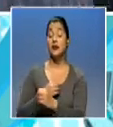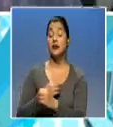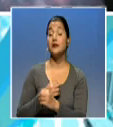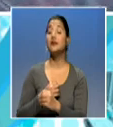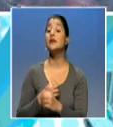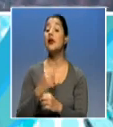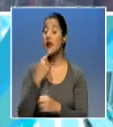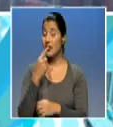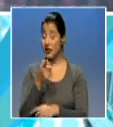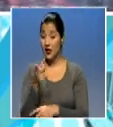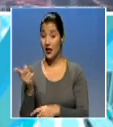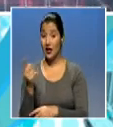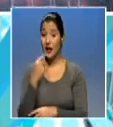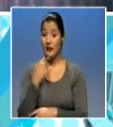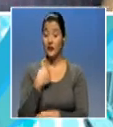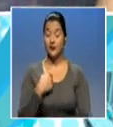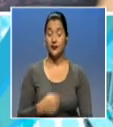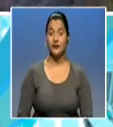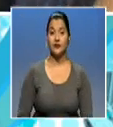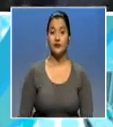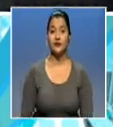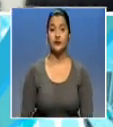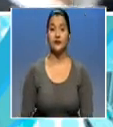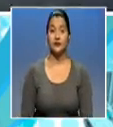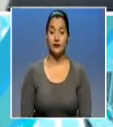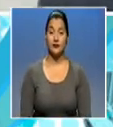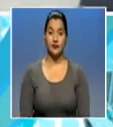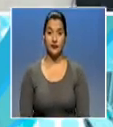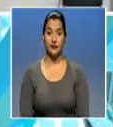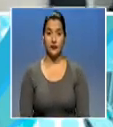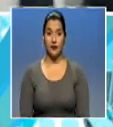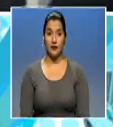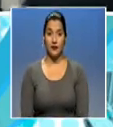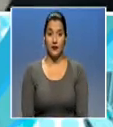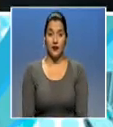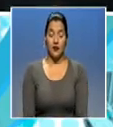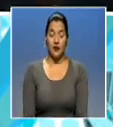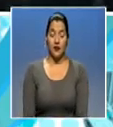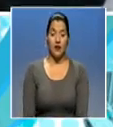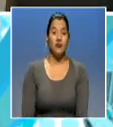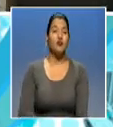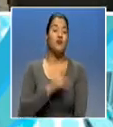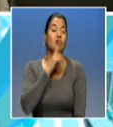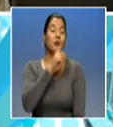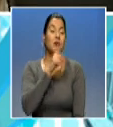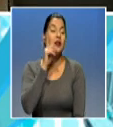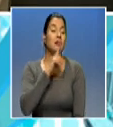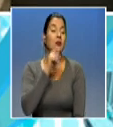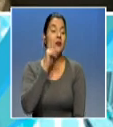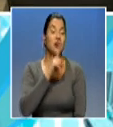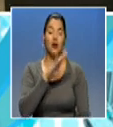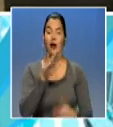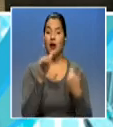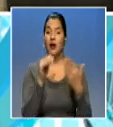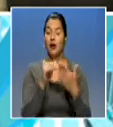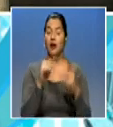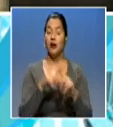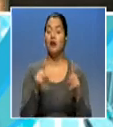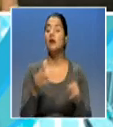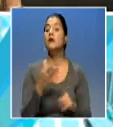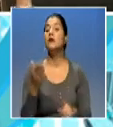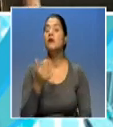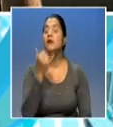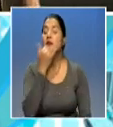que diga lo que dice ese diario. Es una absoluta falsedad. Lo que pasa es que